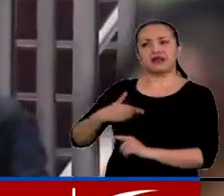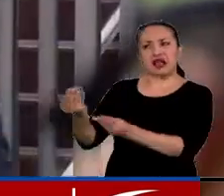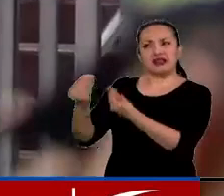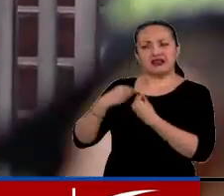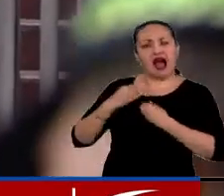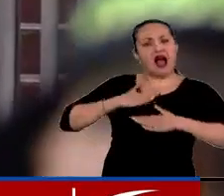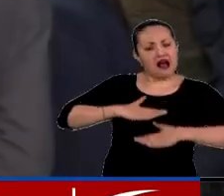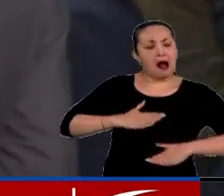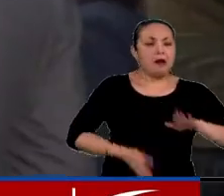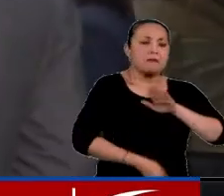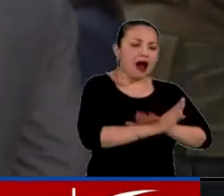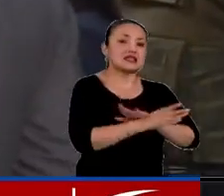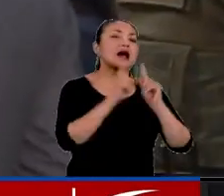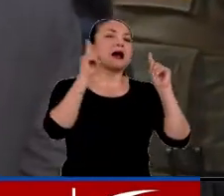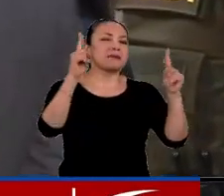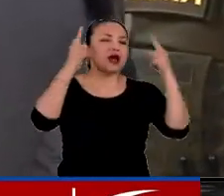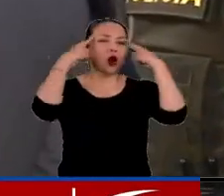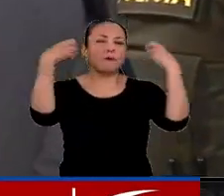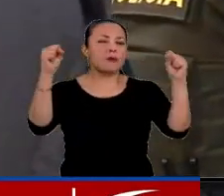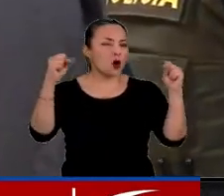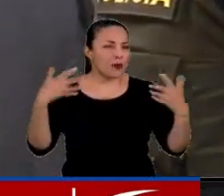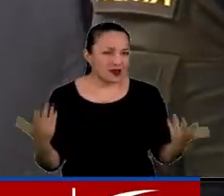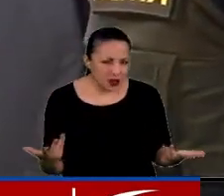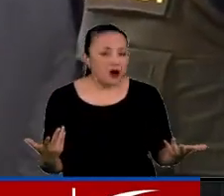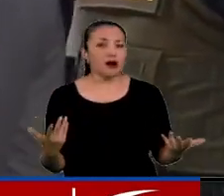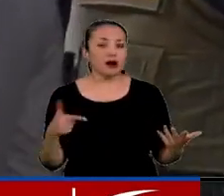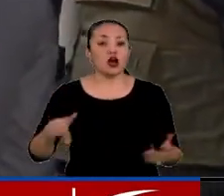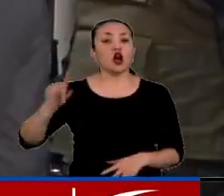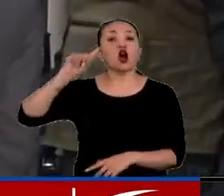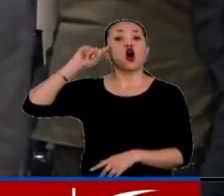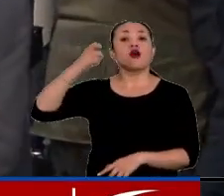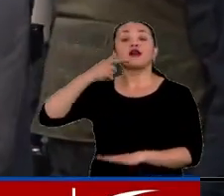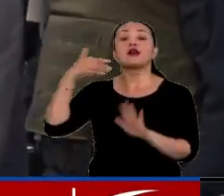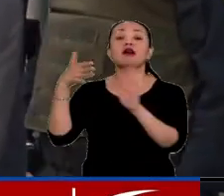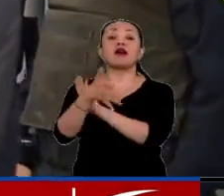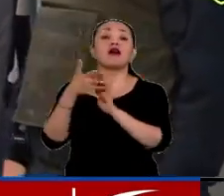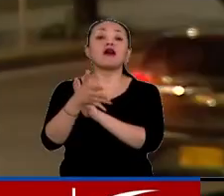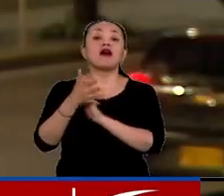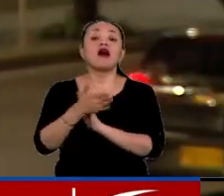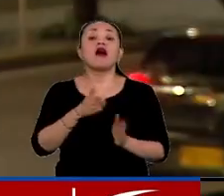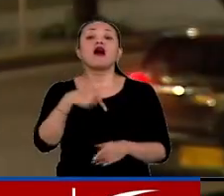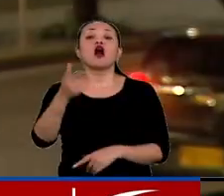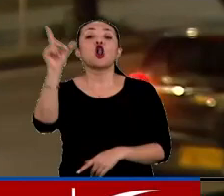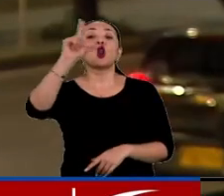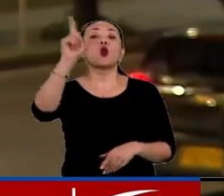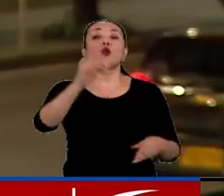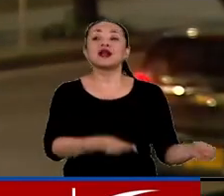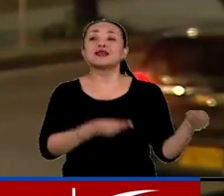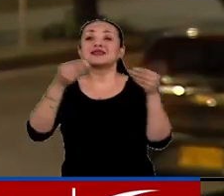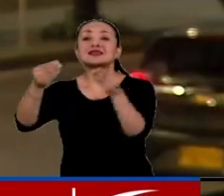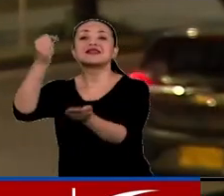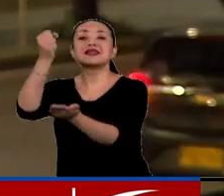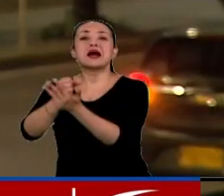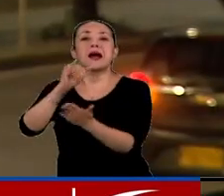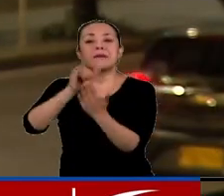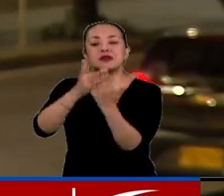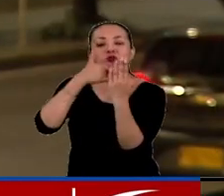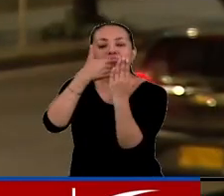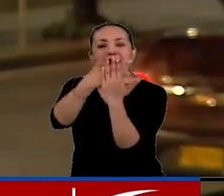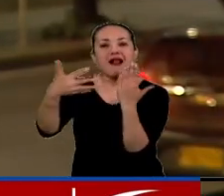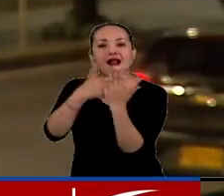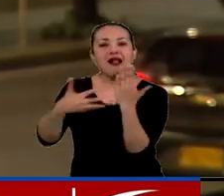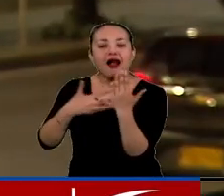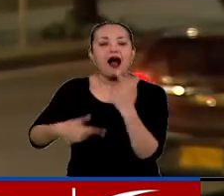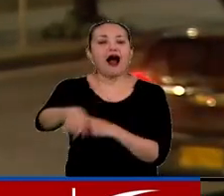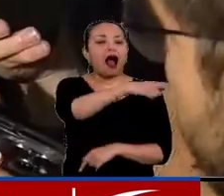seguir trabajando, tienen una preocupación, y es que el gobierno les dijo que solo hasta el lunes, el mismo día que se presenta el texto de la reforma, van